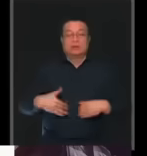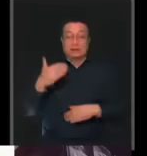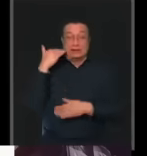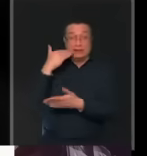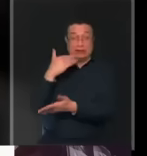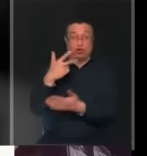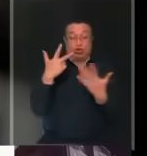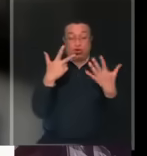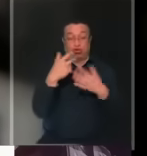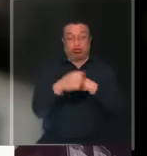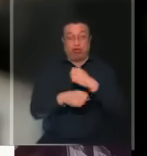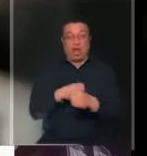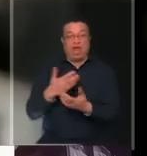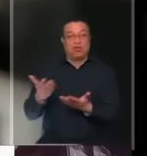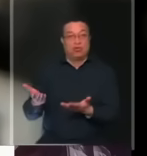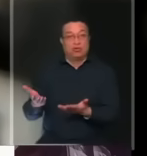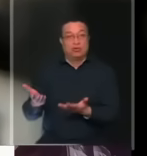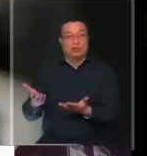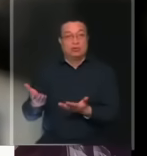años.